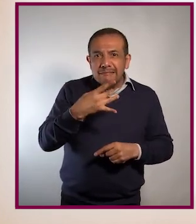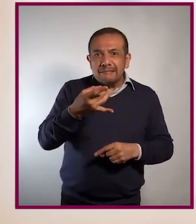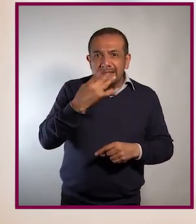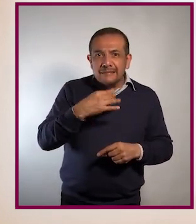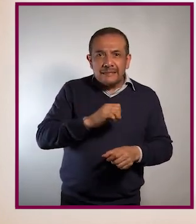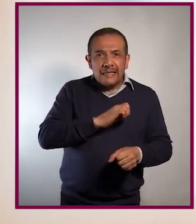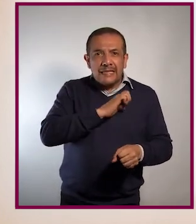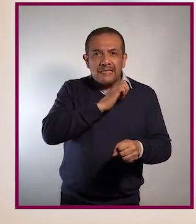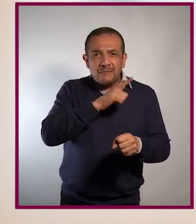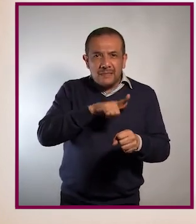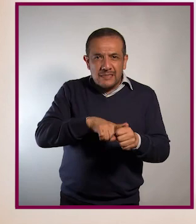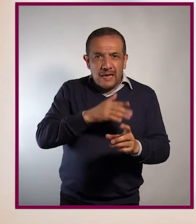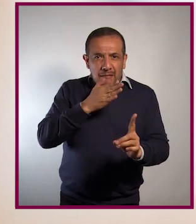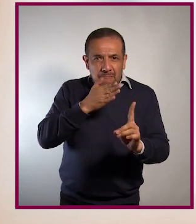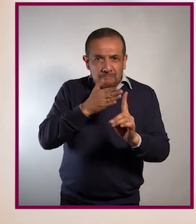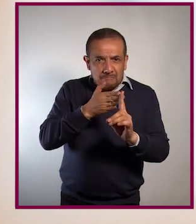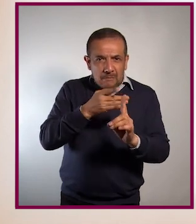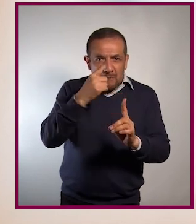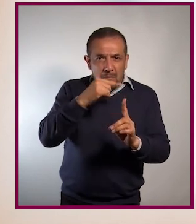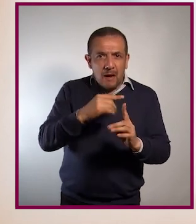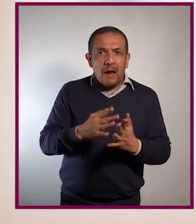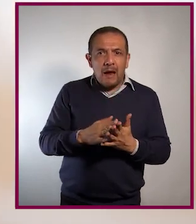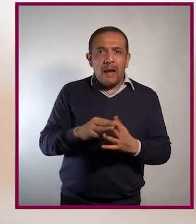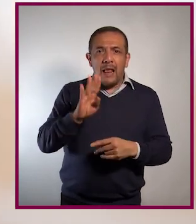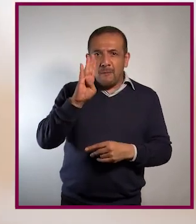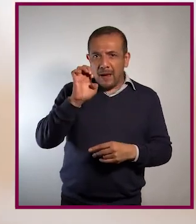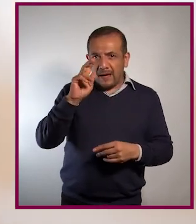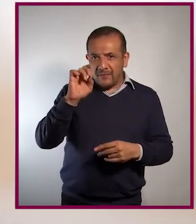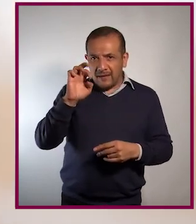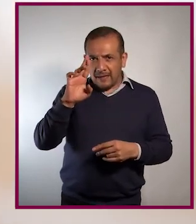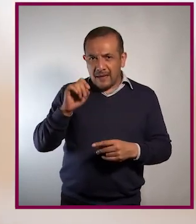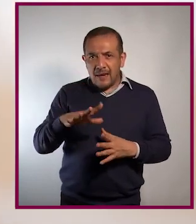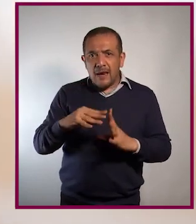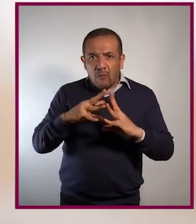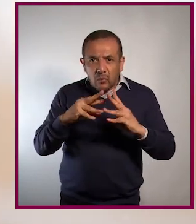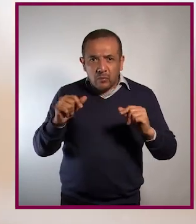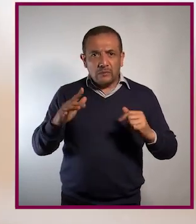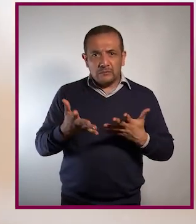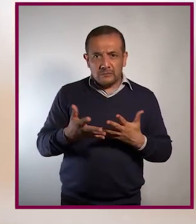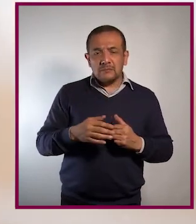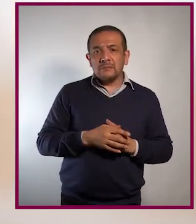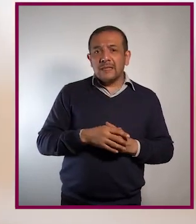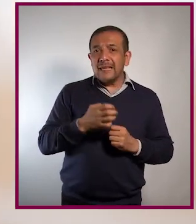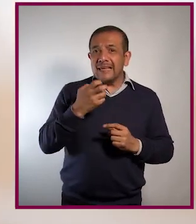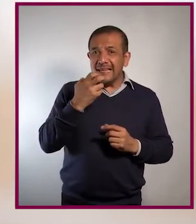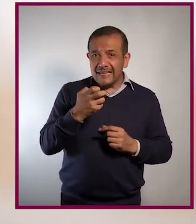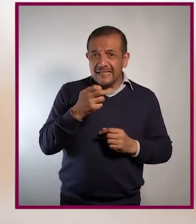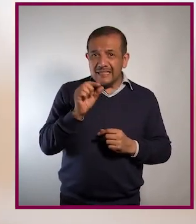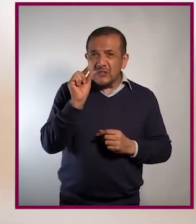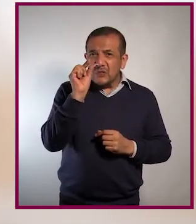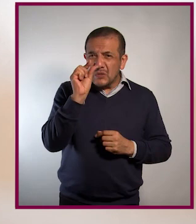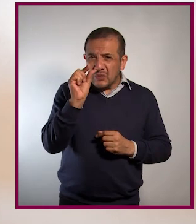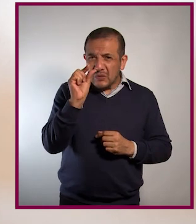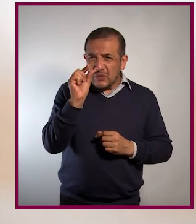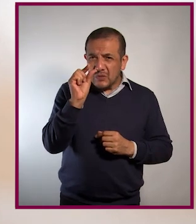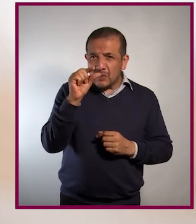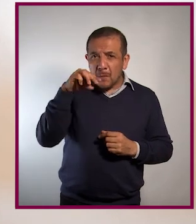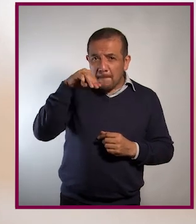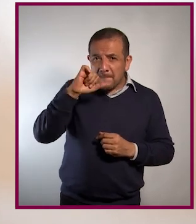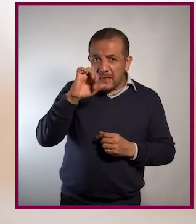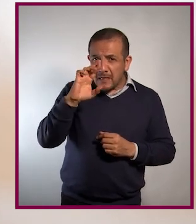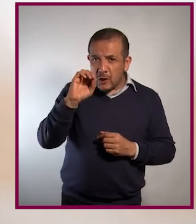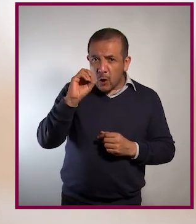antibióticos muy específicos para tratarla. La bacteria Mycobacterium tuberculosis es un